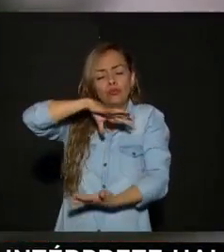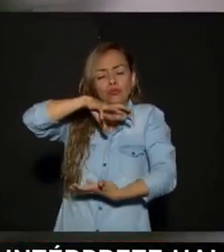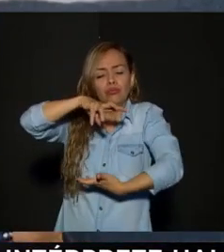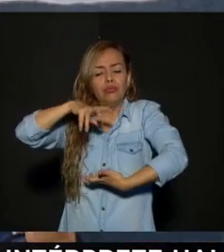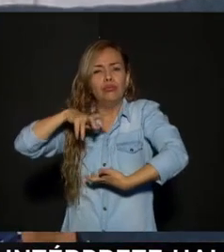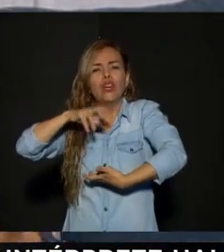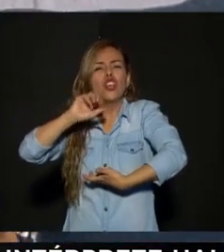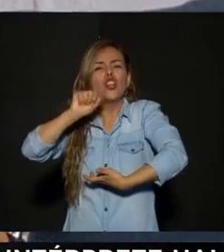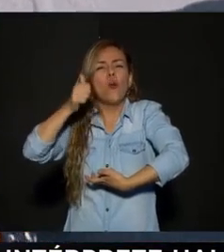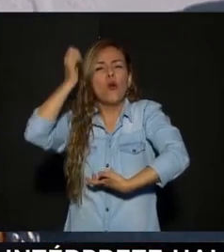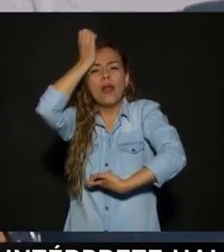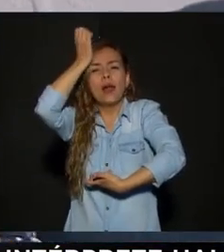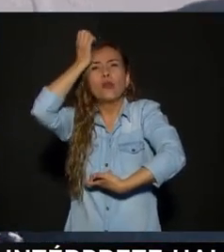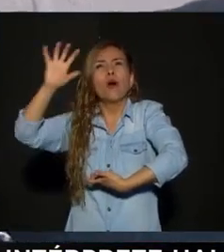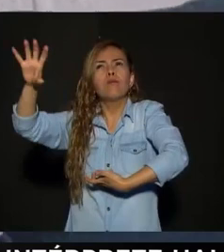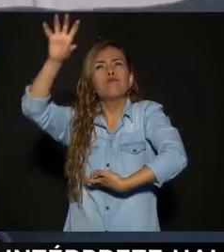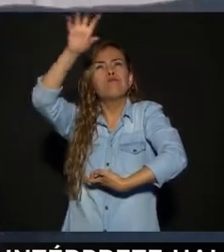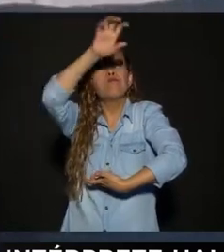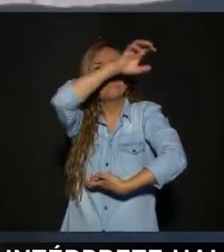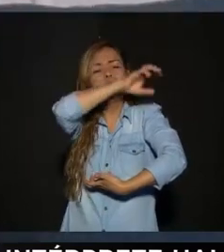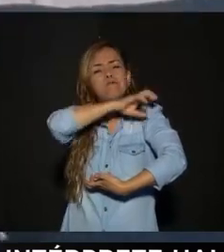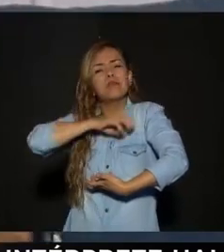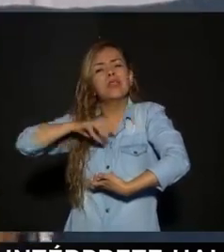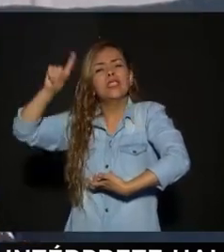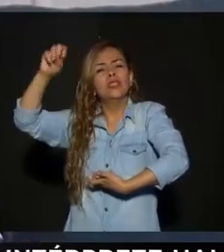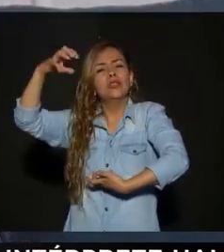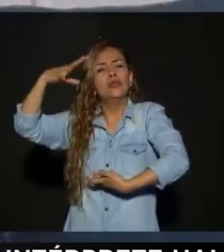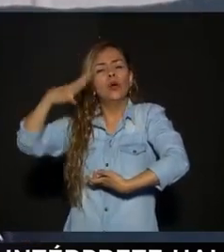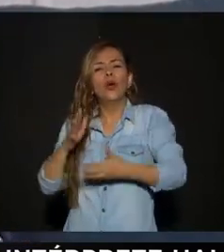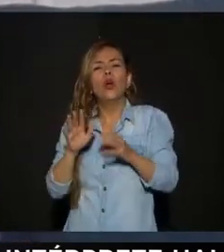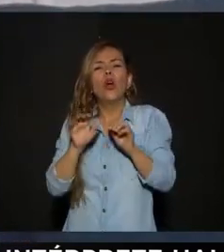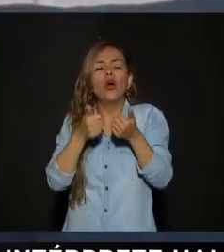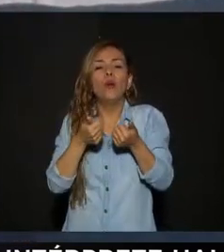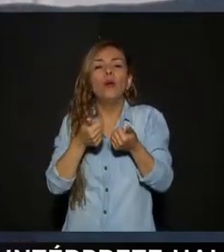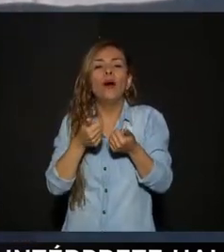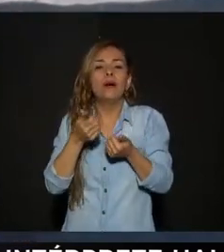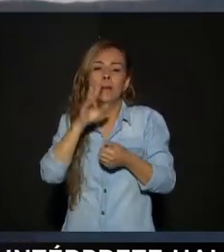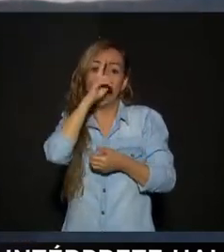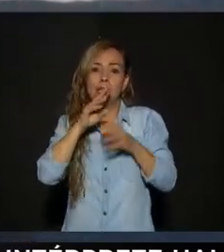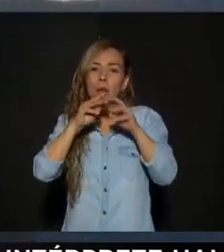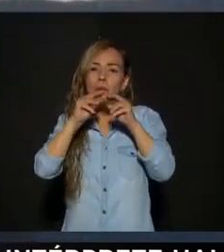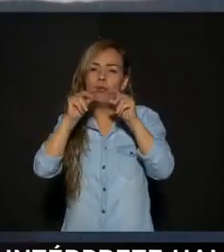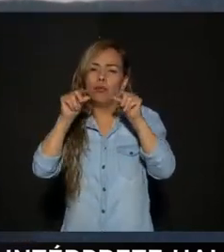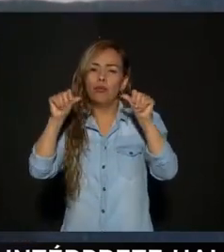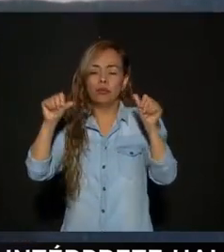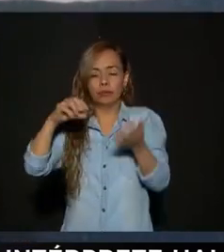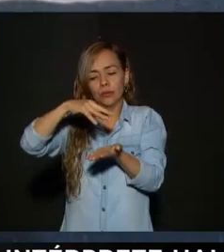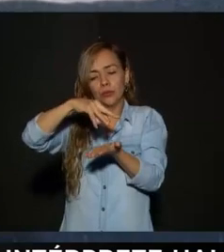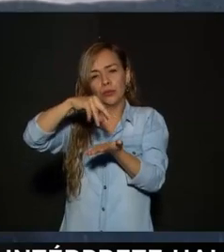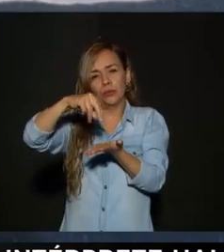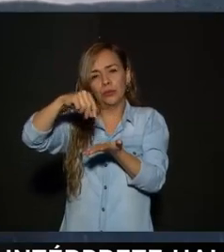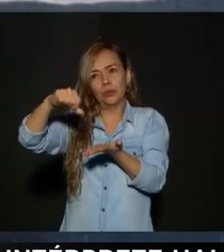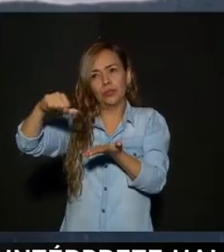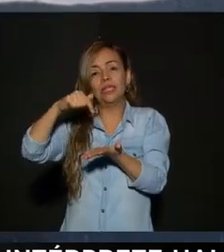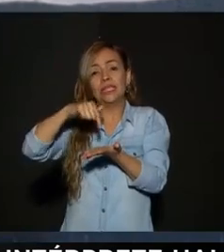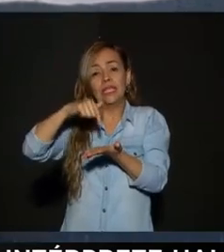Tierra, de las rocas espaciales, de nuestro Sol, viajaríamos a algo en donde había polvo. Entonces, vamos a imaginarnos